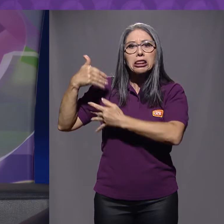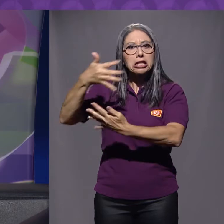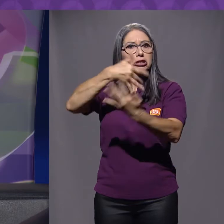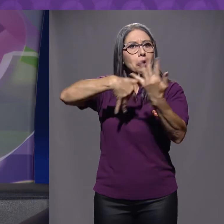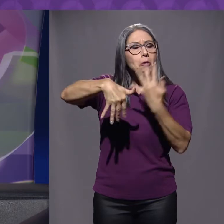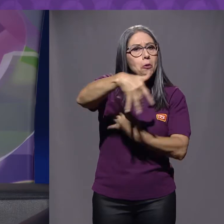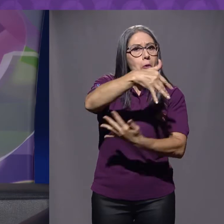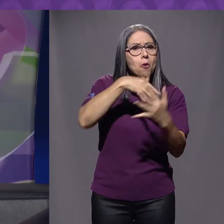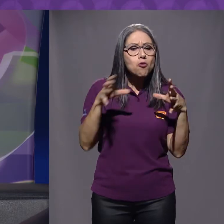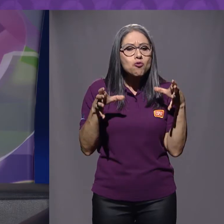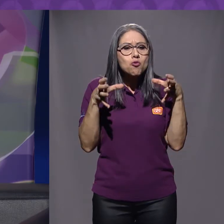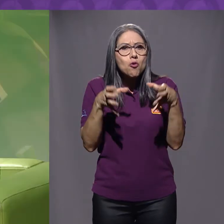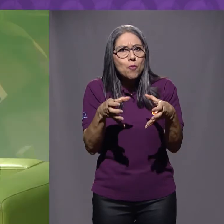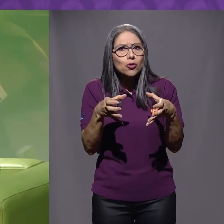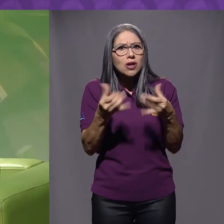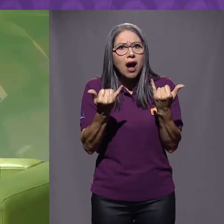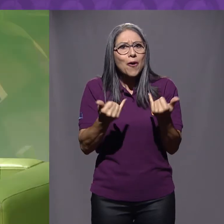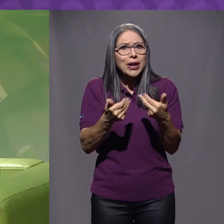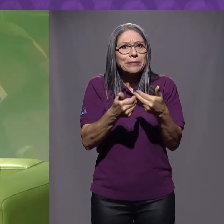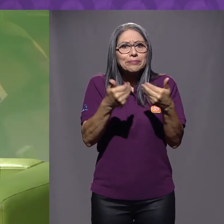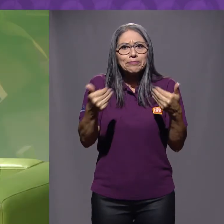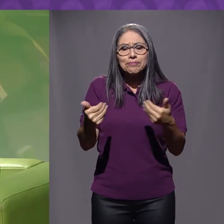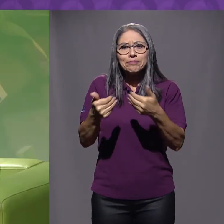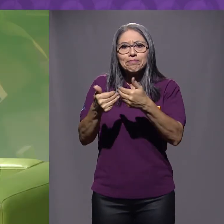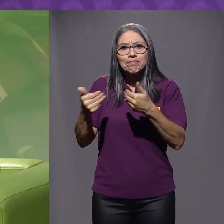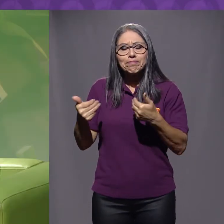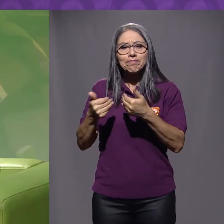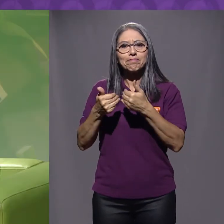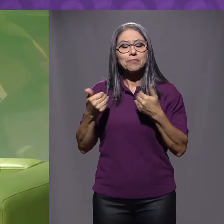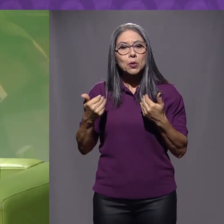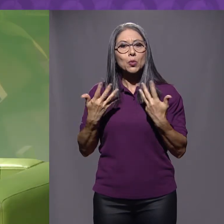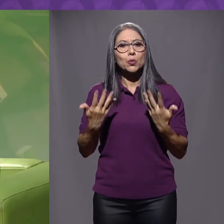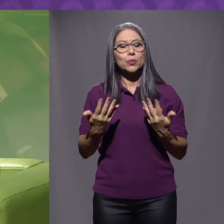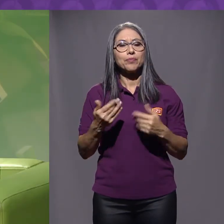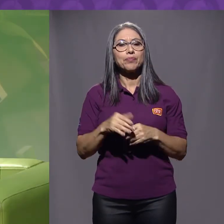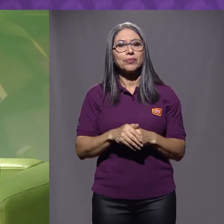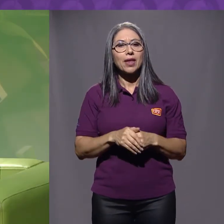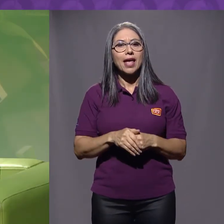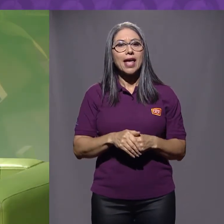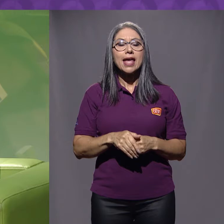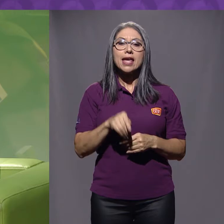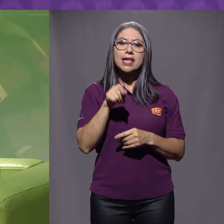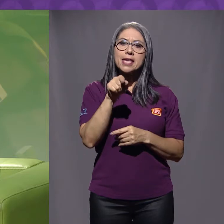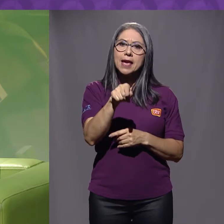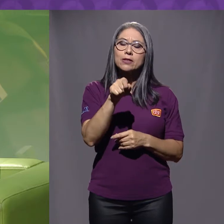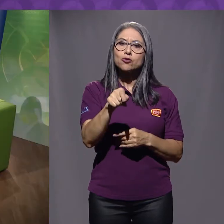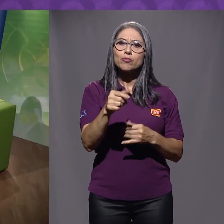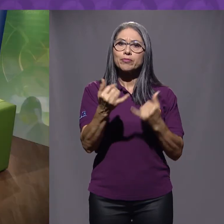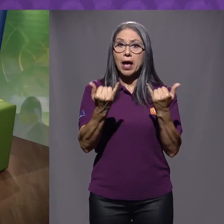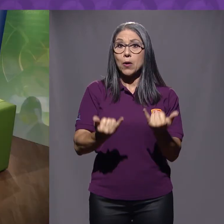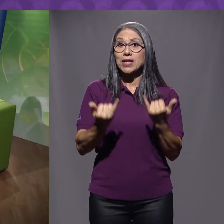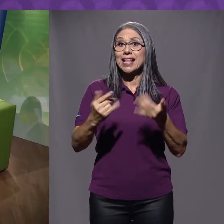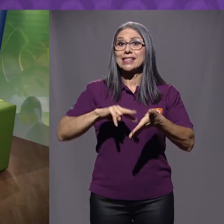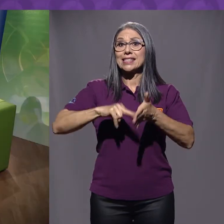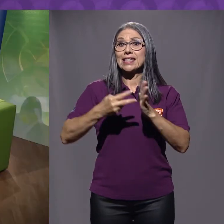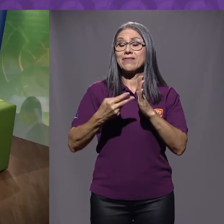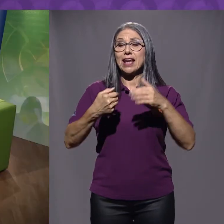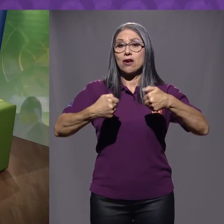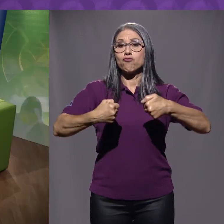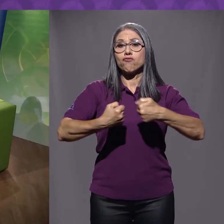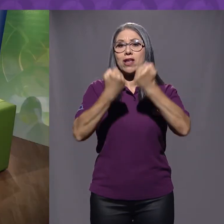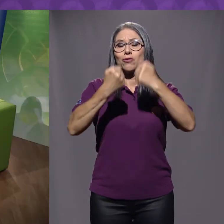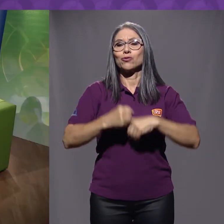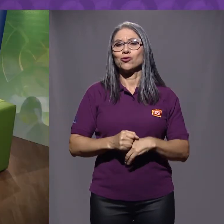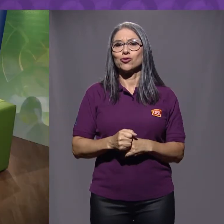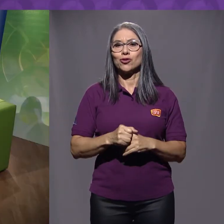compartían con ellos, ¿verdad?, en los grupos. Y esto nos ha traído pues retos ahorita a decir, bueno,